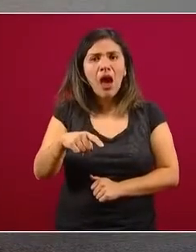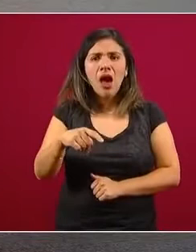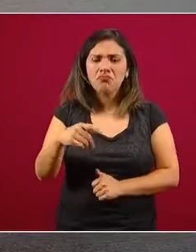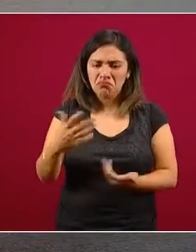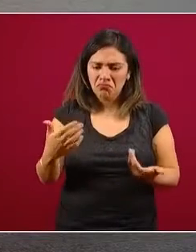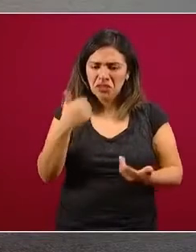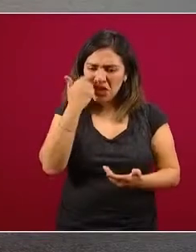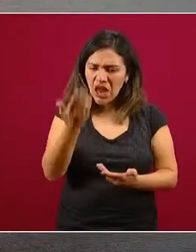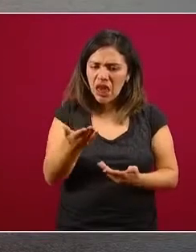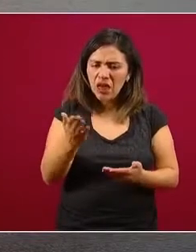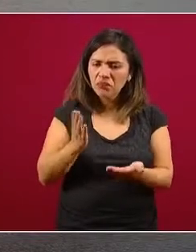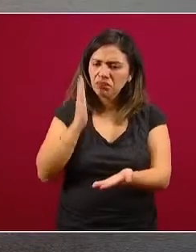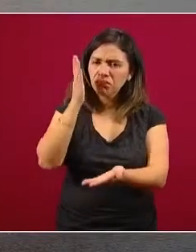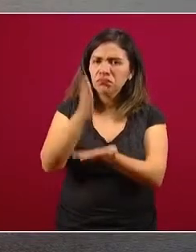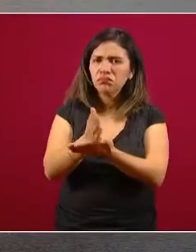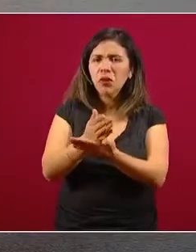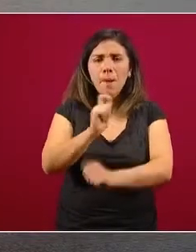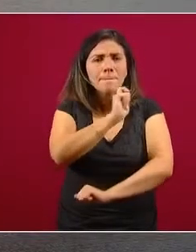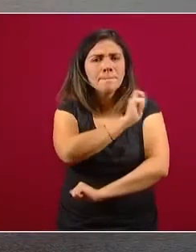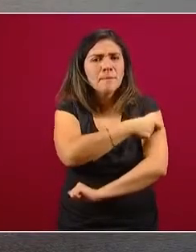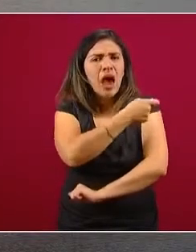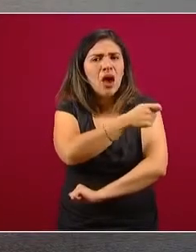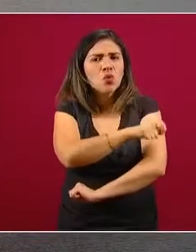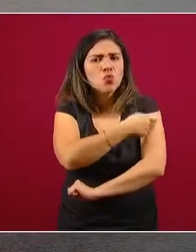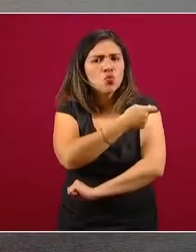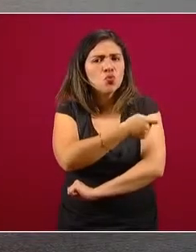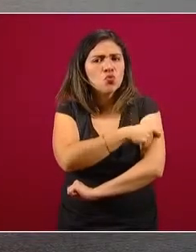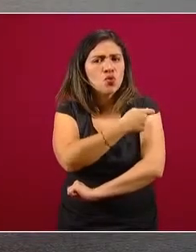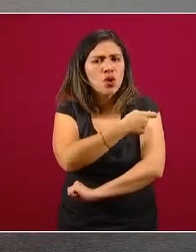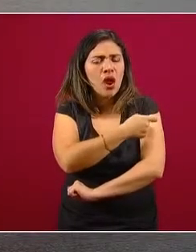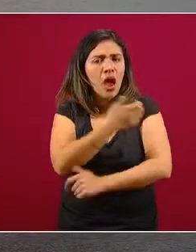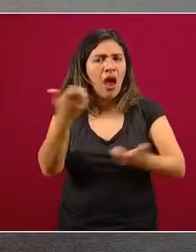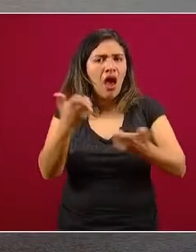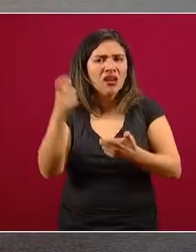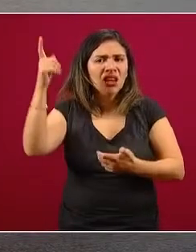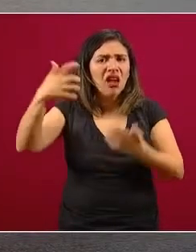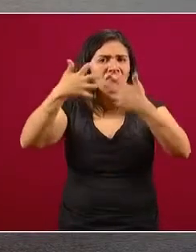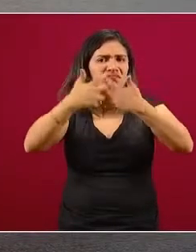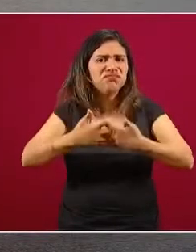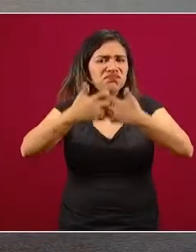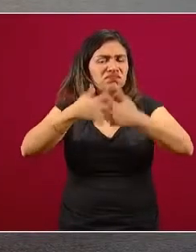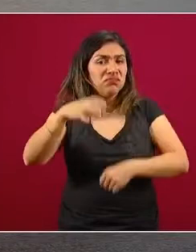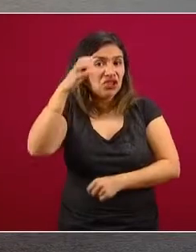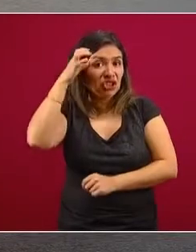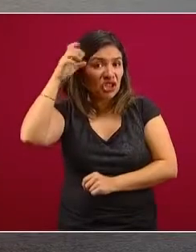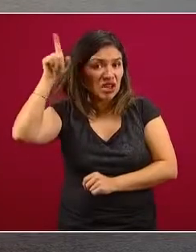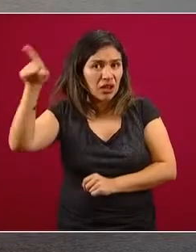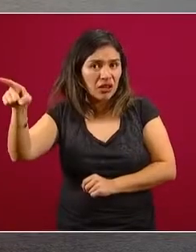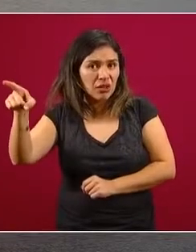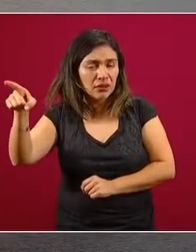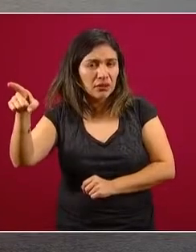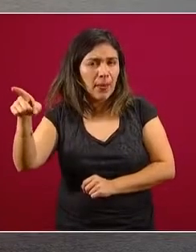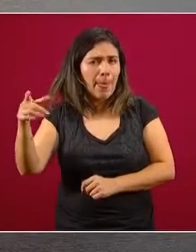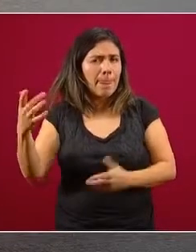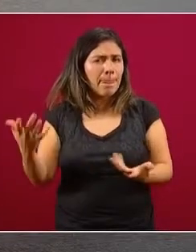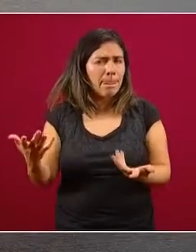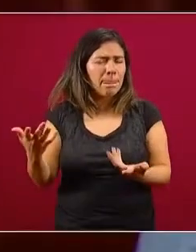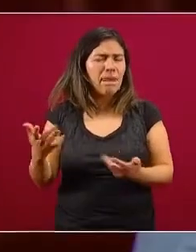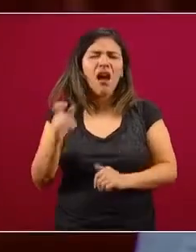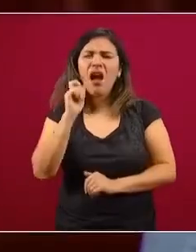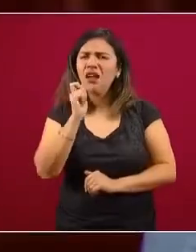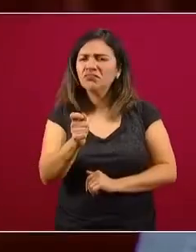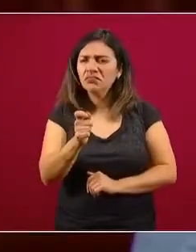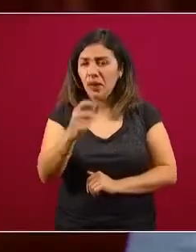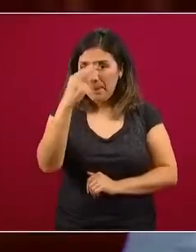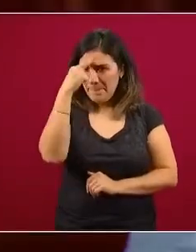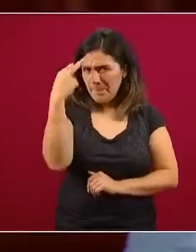acceder eventualmente a una vacuna que está produciendo ese país. Es decir,